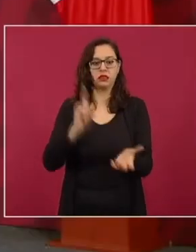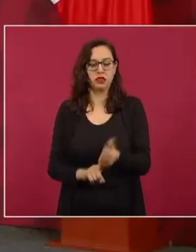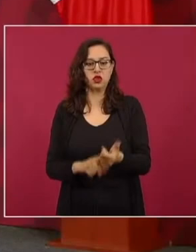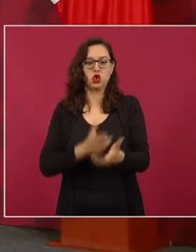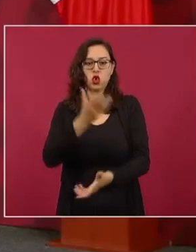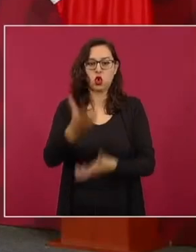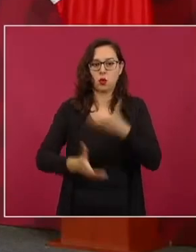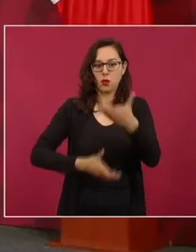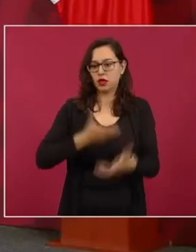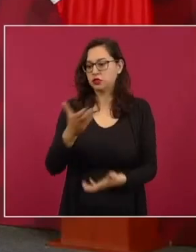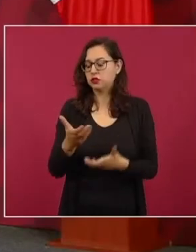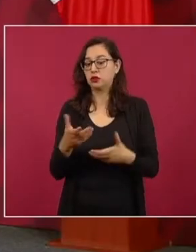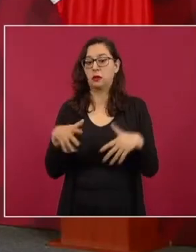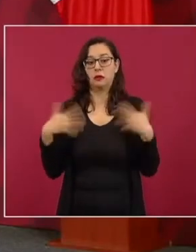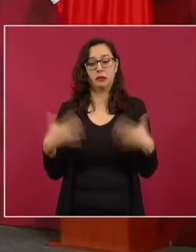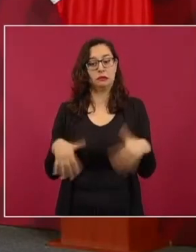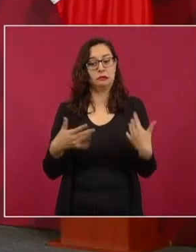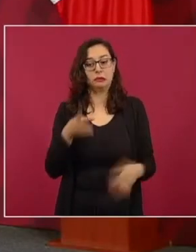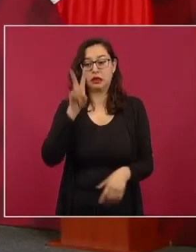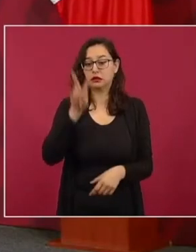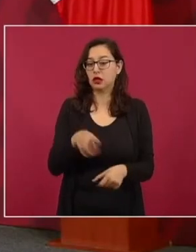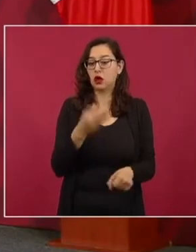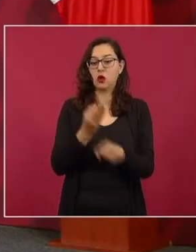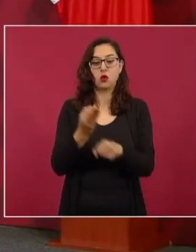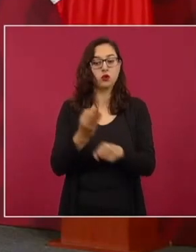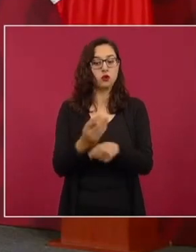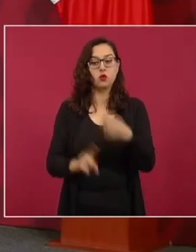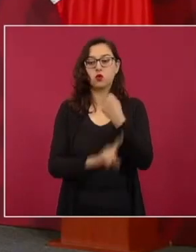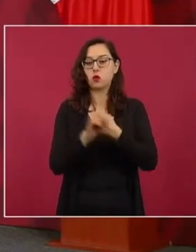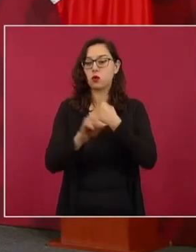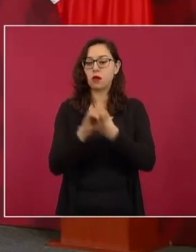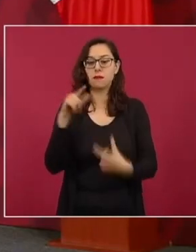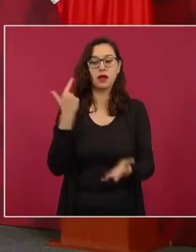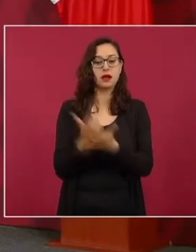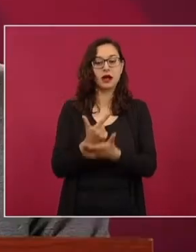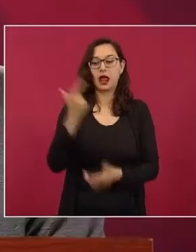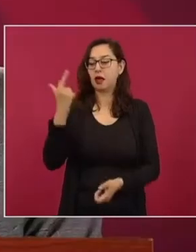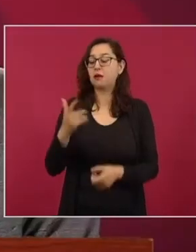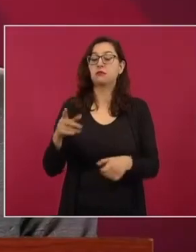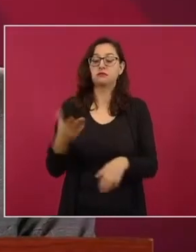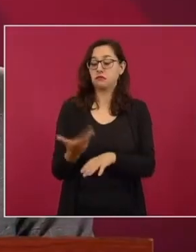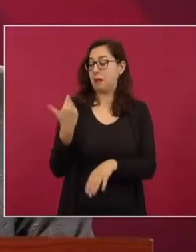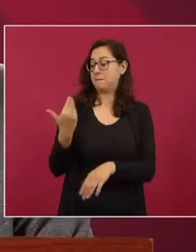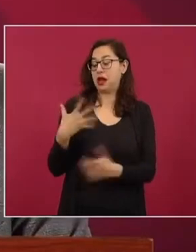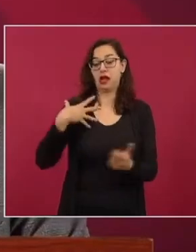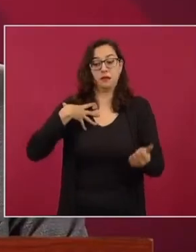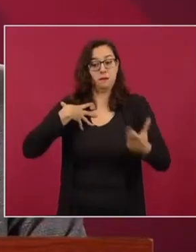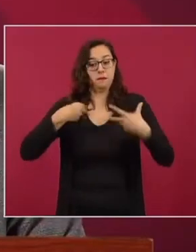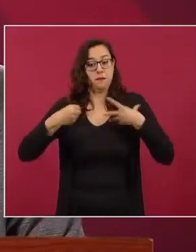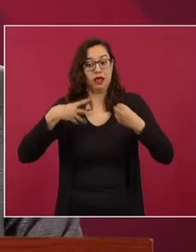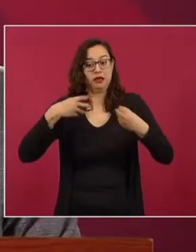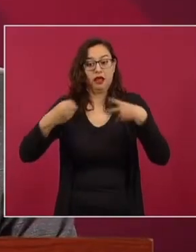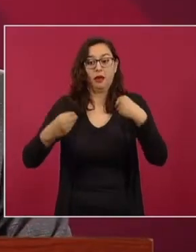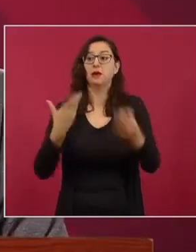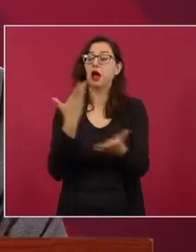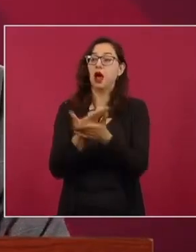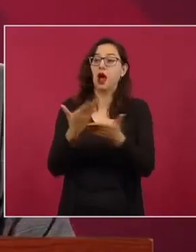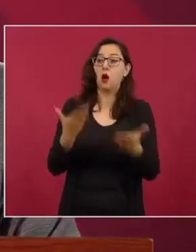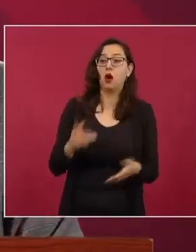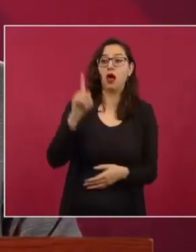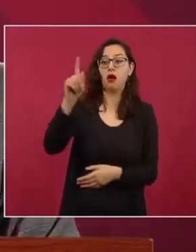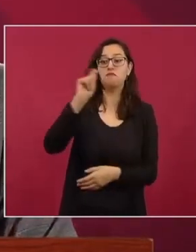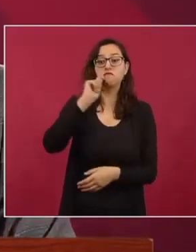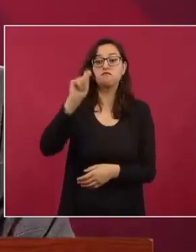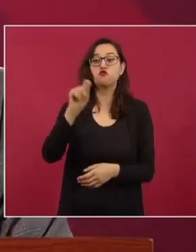en condiciones muy, muy adversas por la pandemia y por esta guerra en Ucrania. Tenemos que México es uno